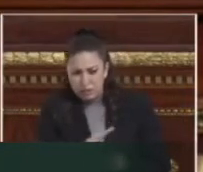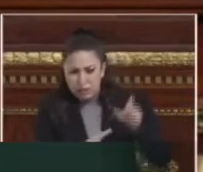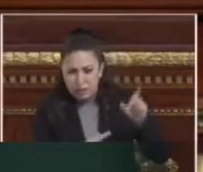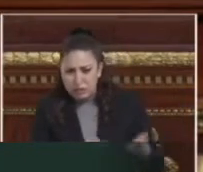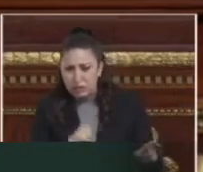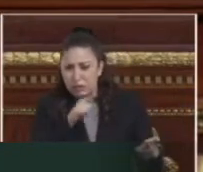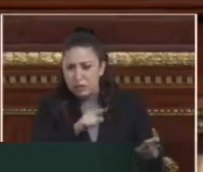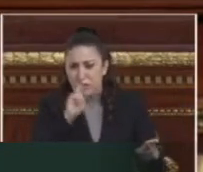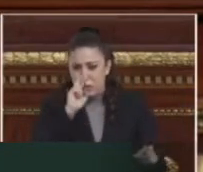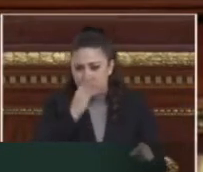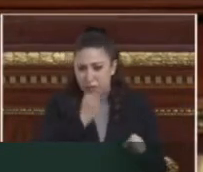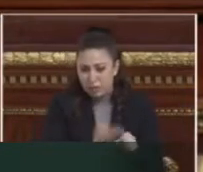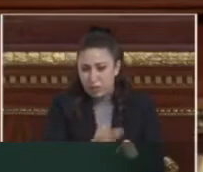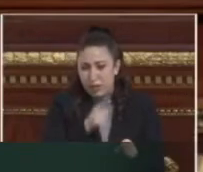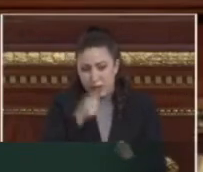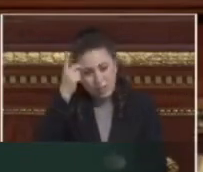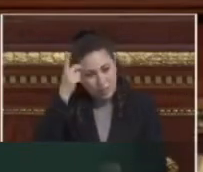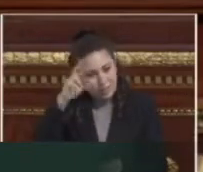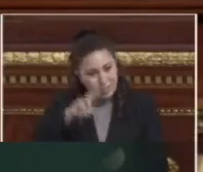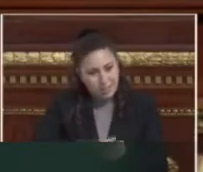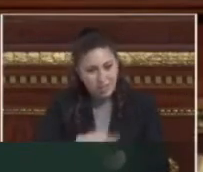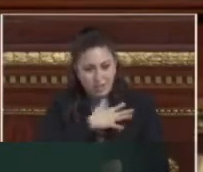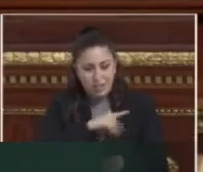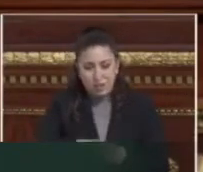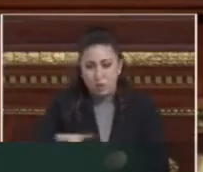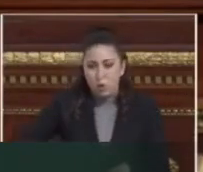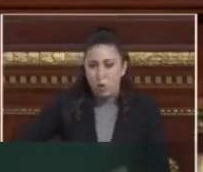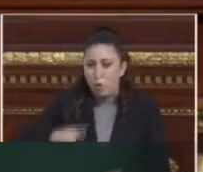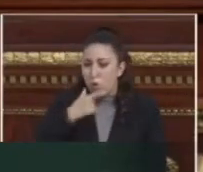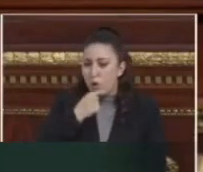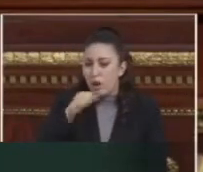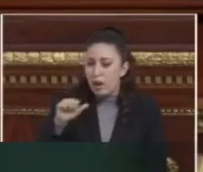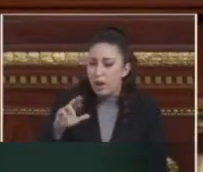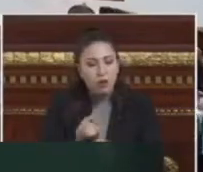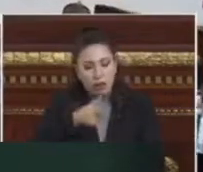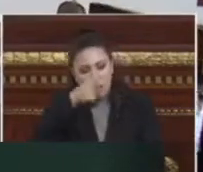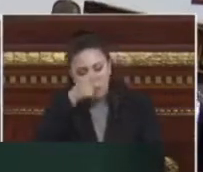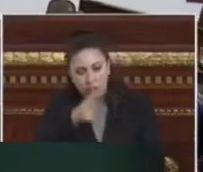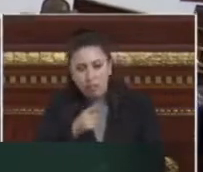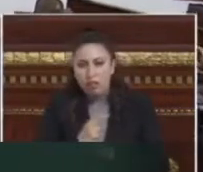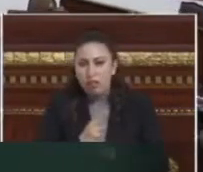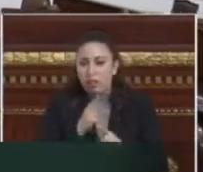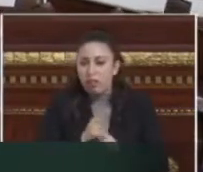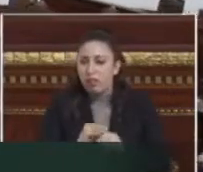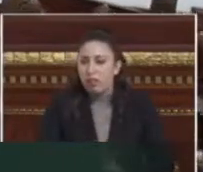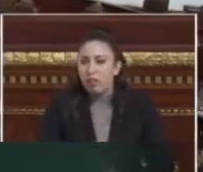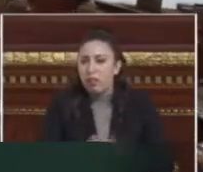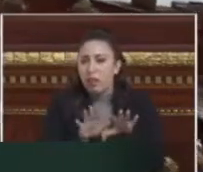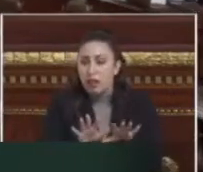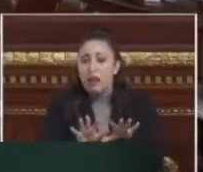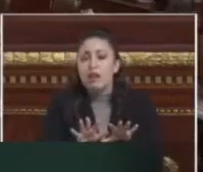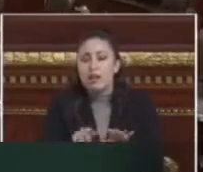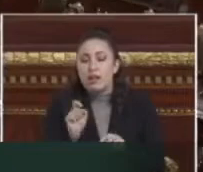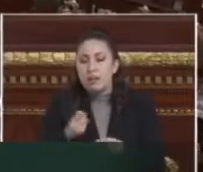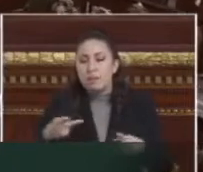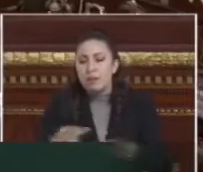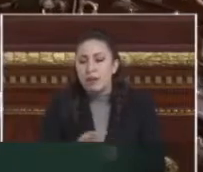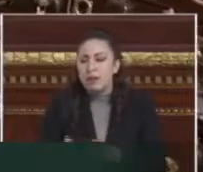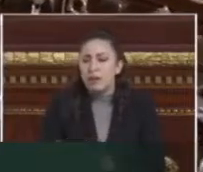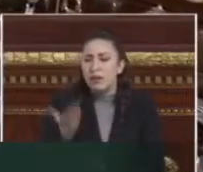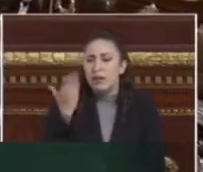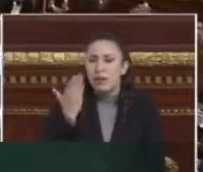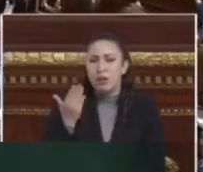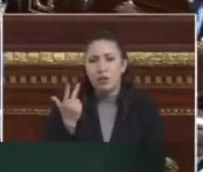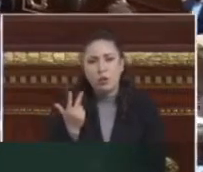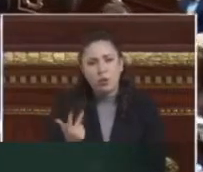Mercado, se solicitó a la Fiscalía General de Justicia de la Ciudad de México para que informe las acciones emprendidas en torno a los acontecimientos en el